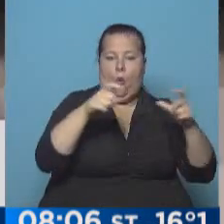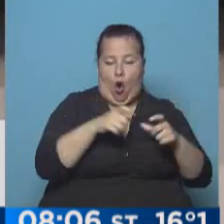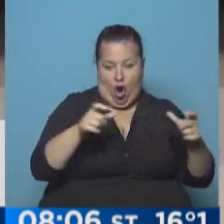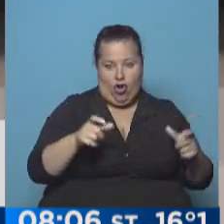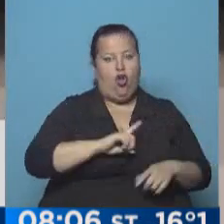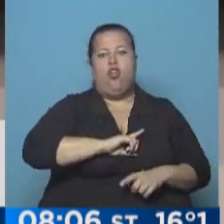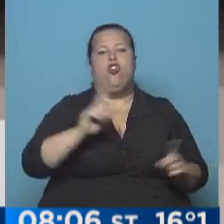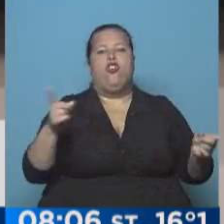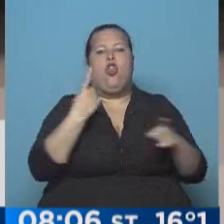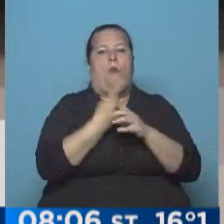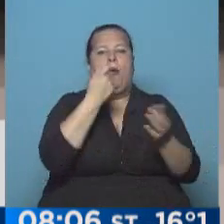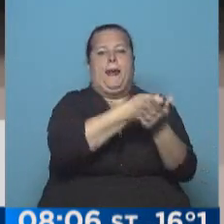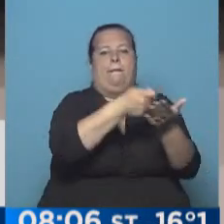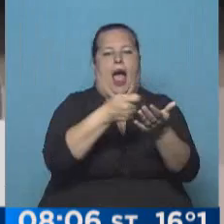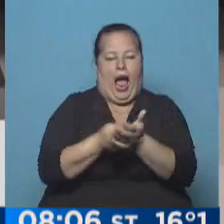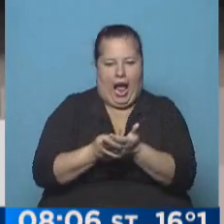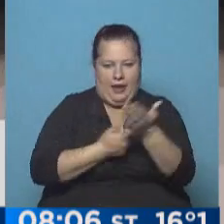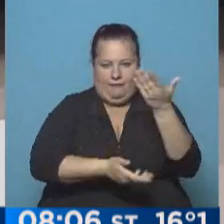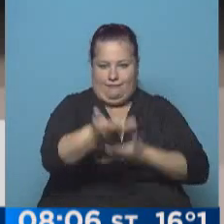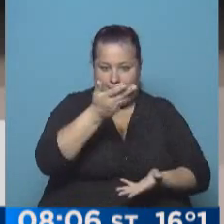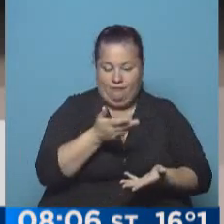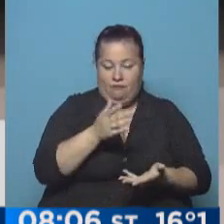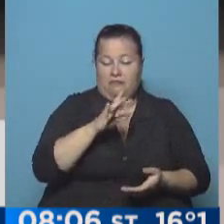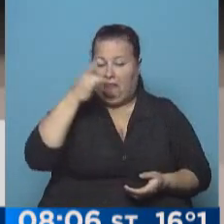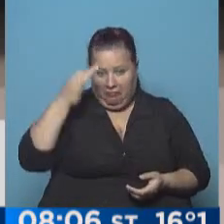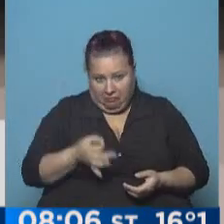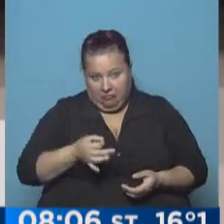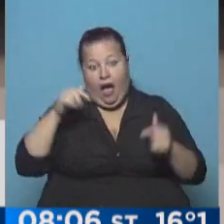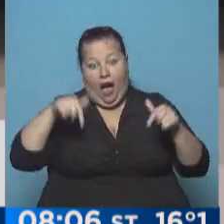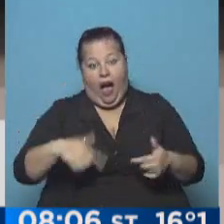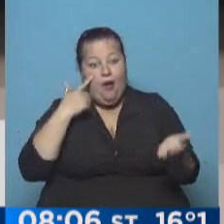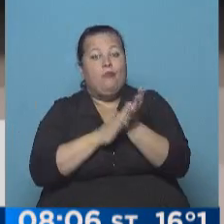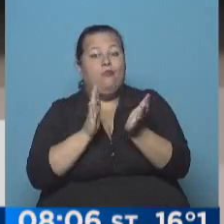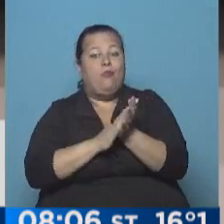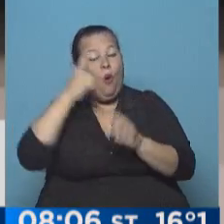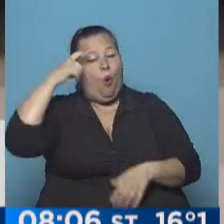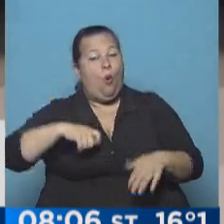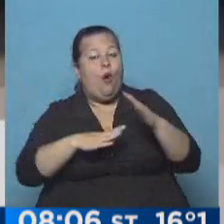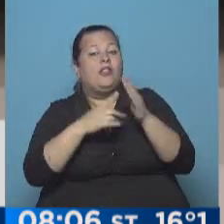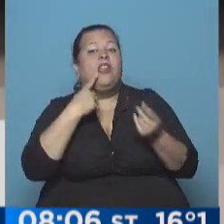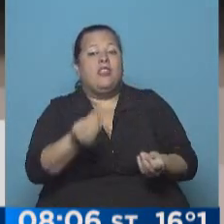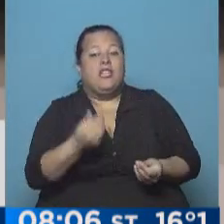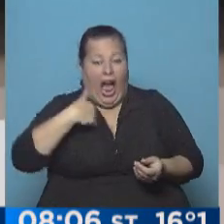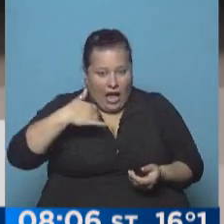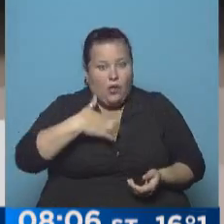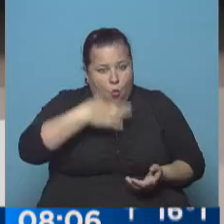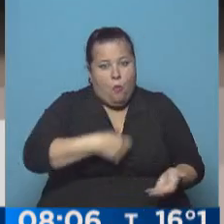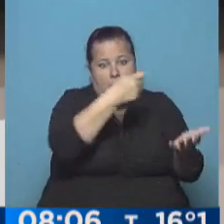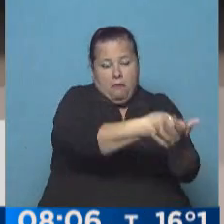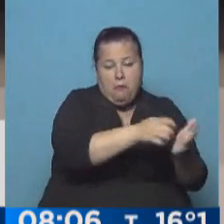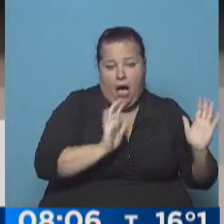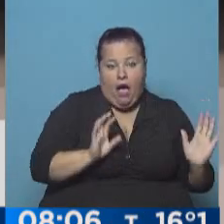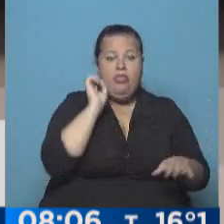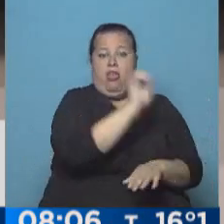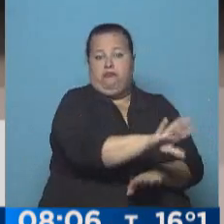éste no está pudiendo pagar el canje y en realidad hoy lo que está demostrando la corte de apelaciones de que argentina hizo lo que tenía que hacer